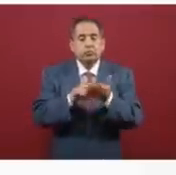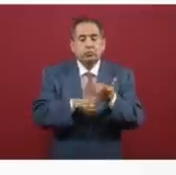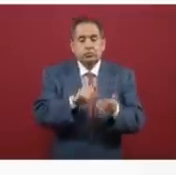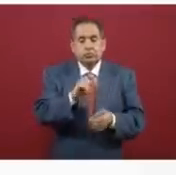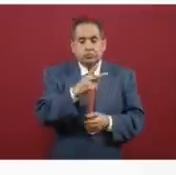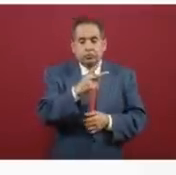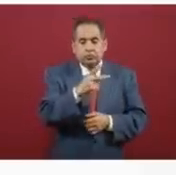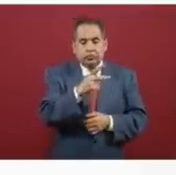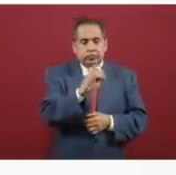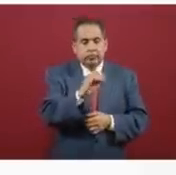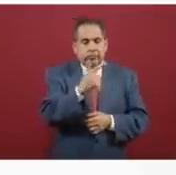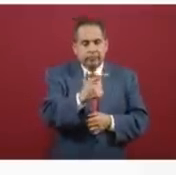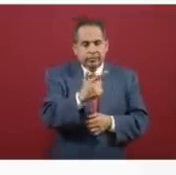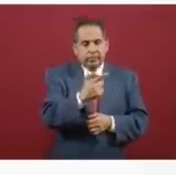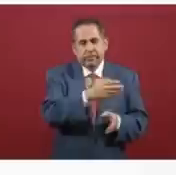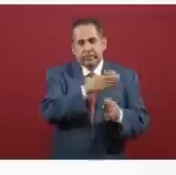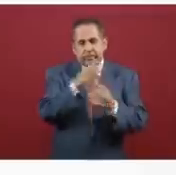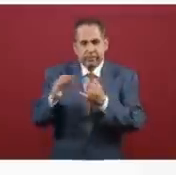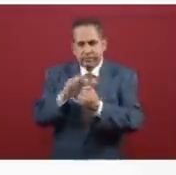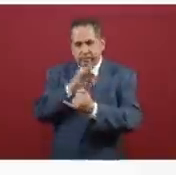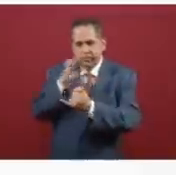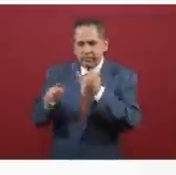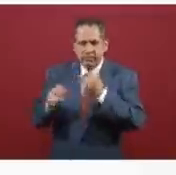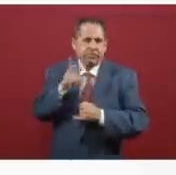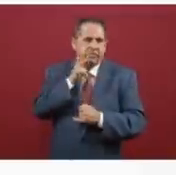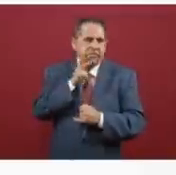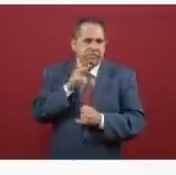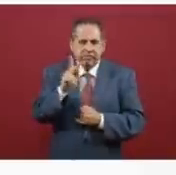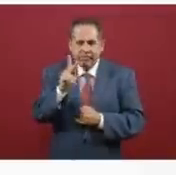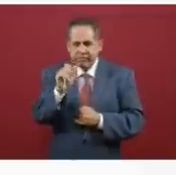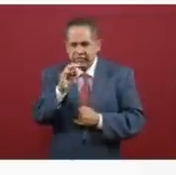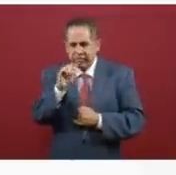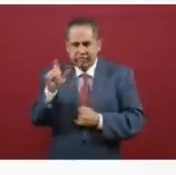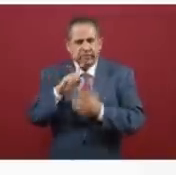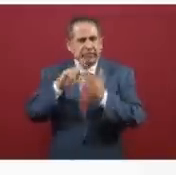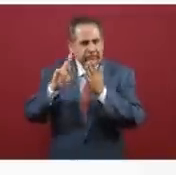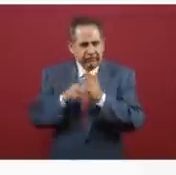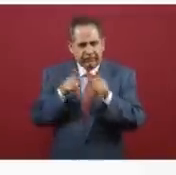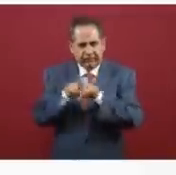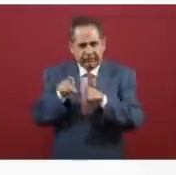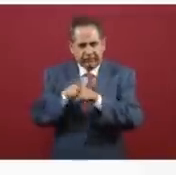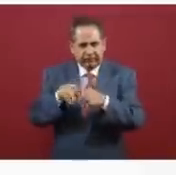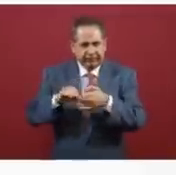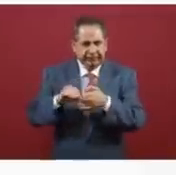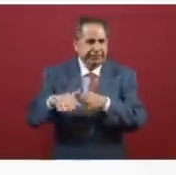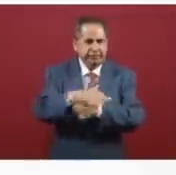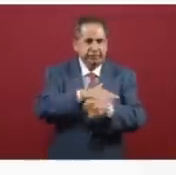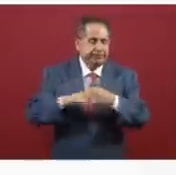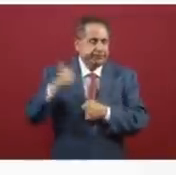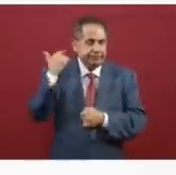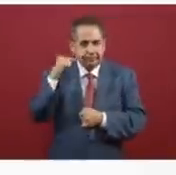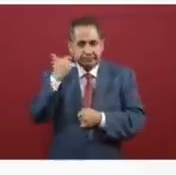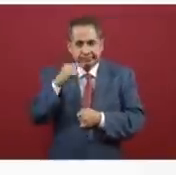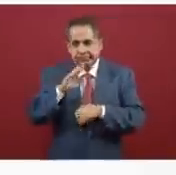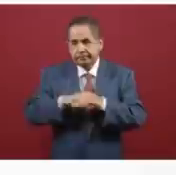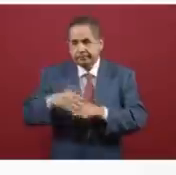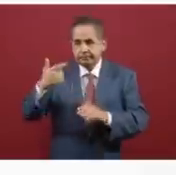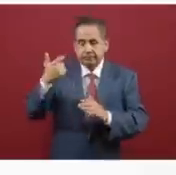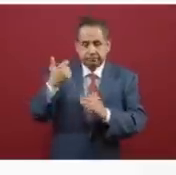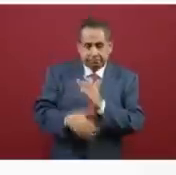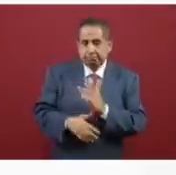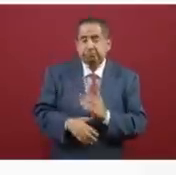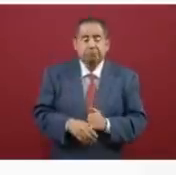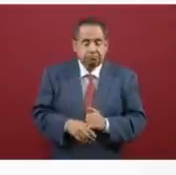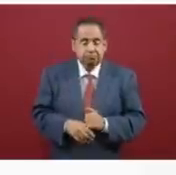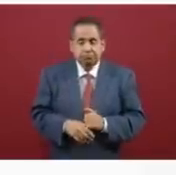22 pesos con siete centavos y pemex aquí se vuelve en la zona paul y tania guadalajara él dice el más